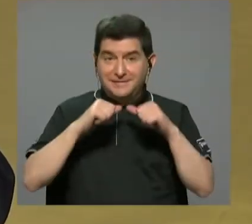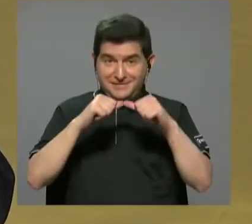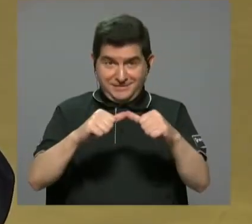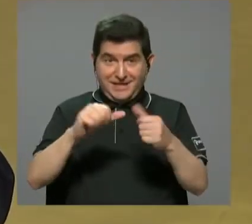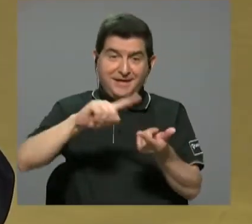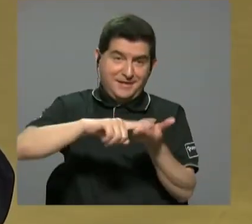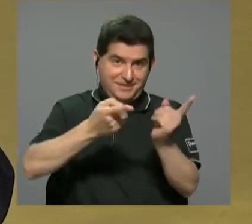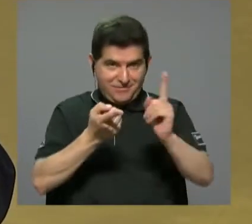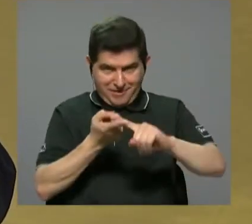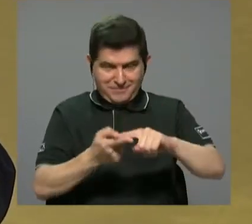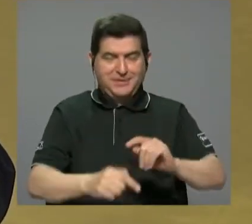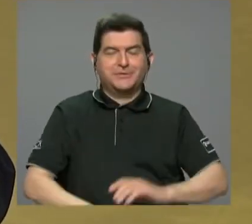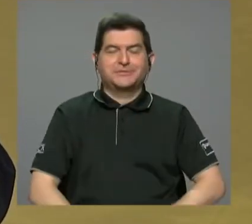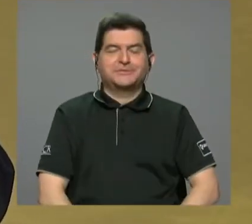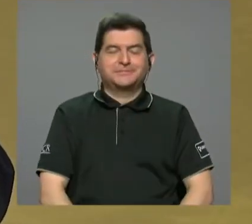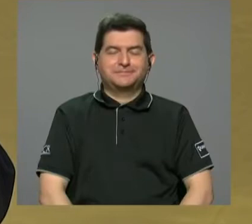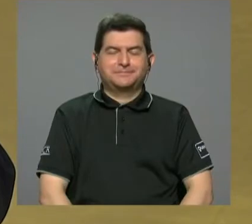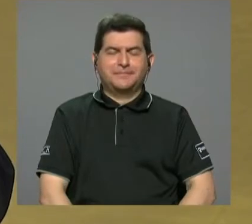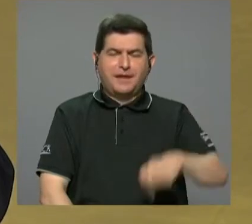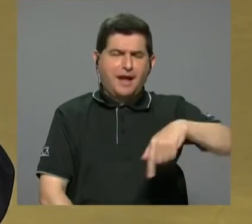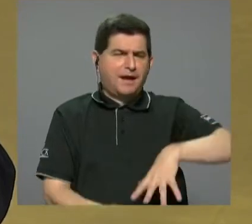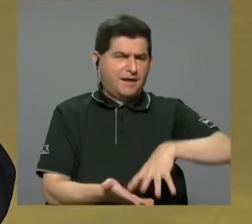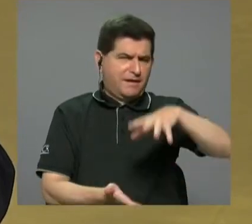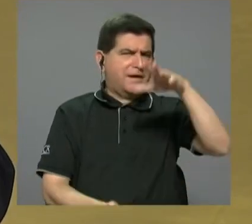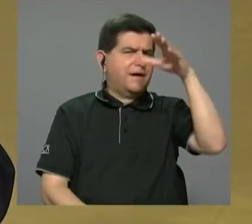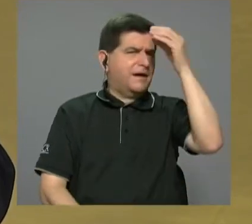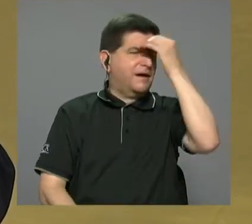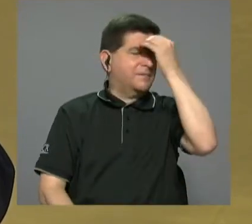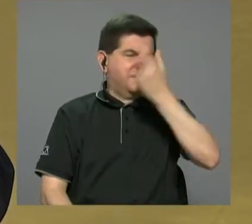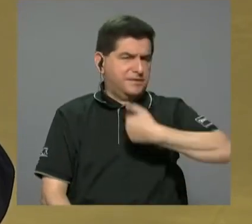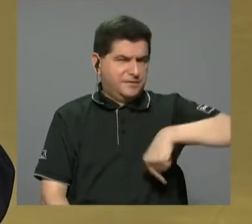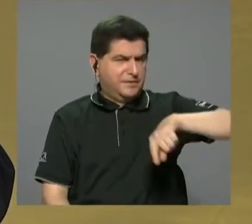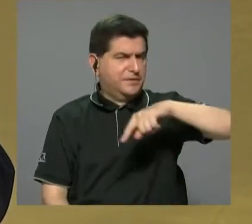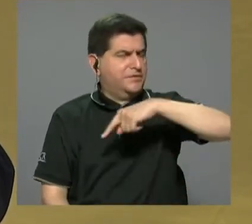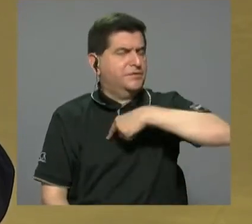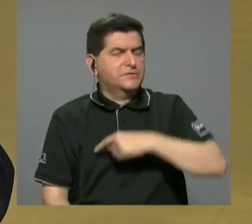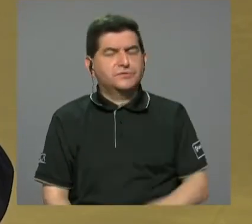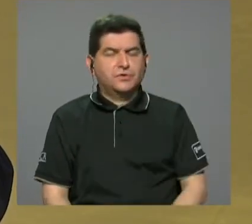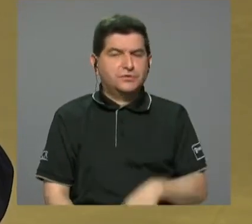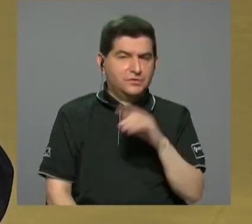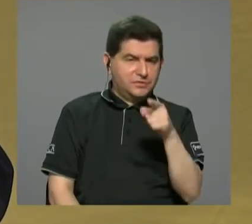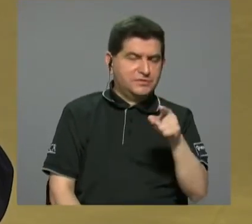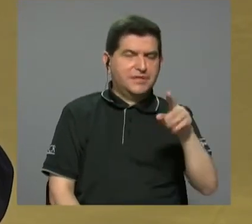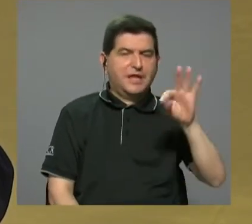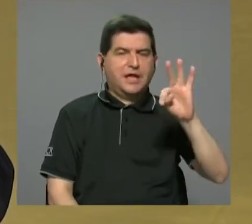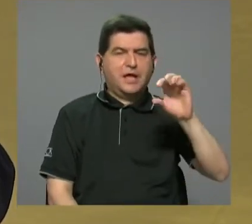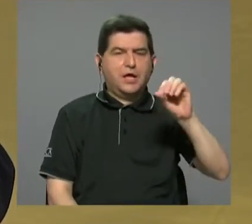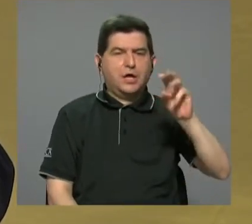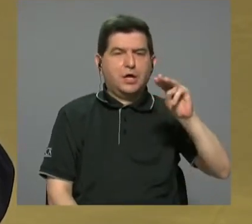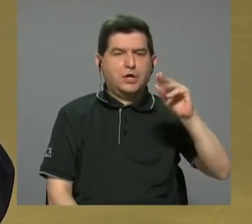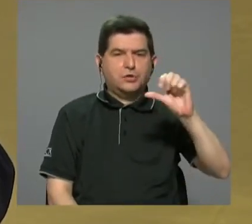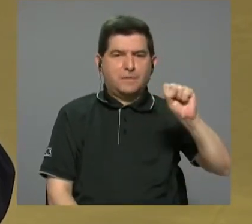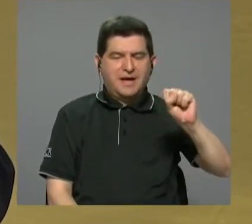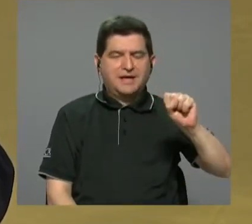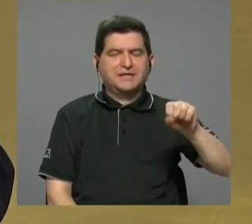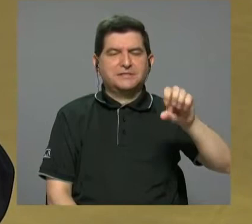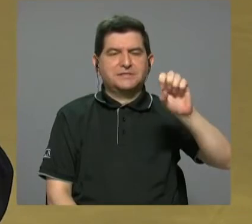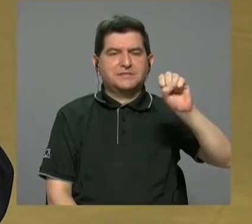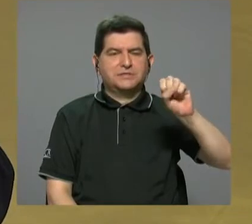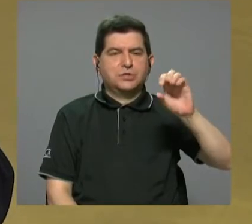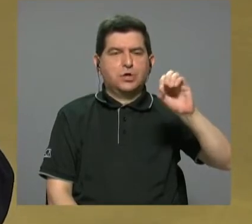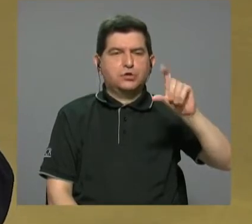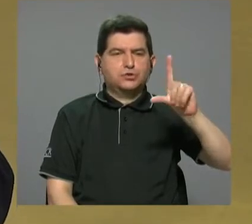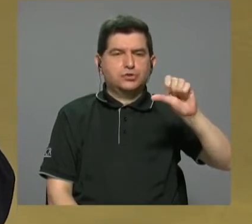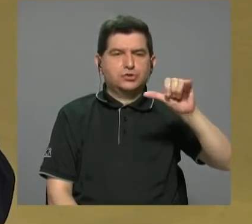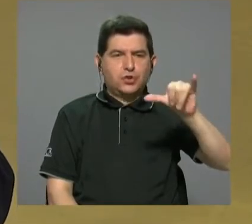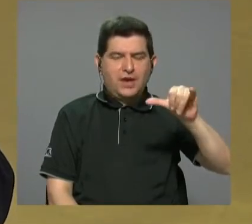Continuamos, amigas y amigos, aprendiendo de don Tomás Soleil Pérez. Yo sé que